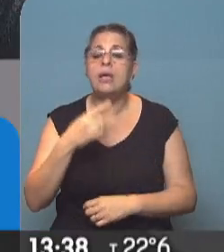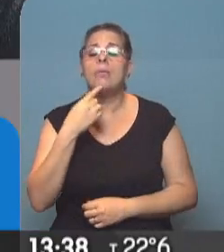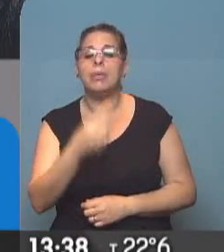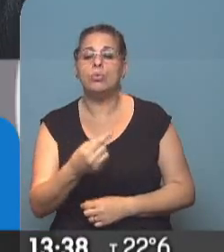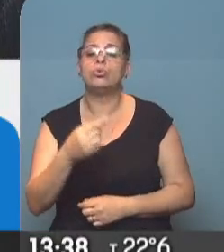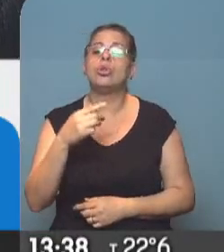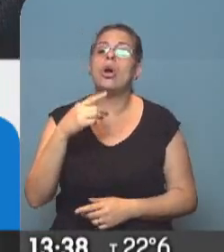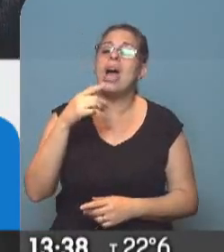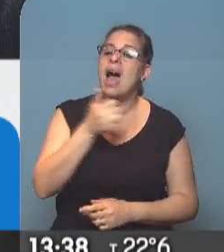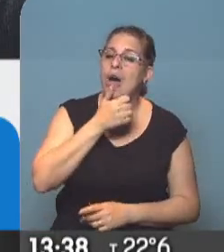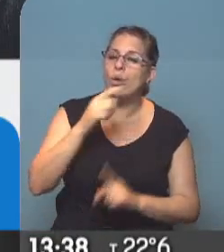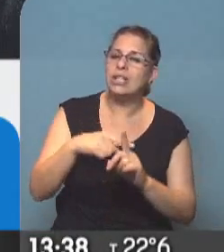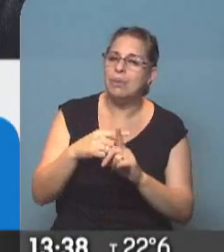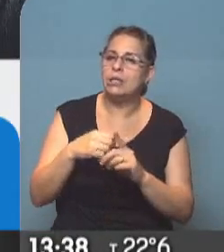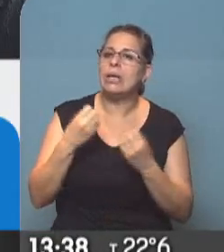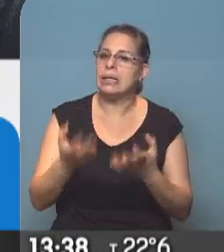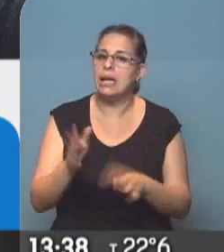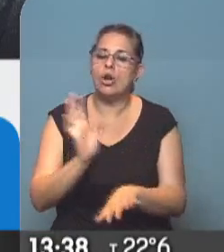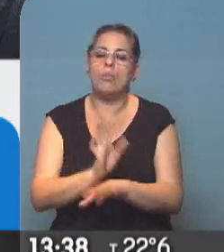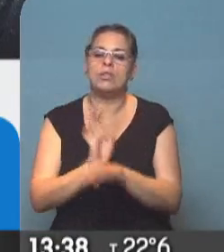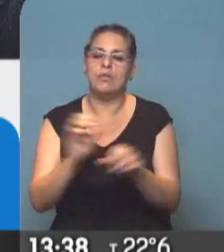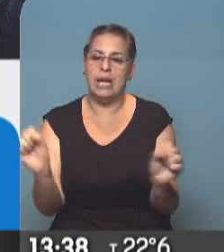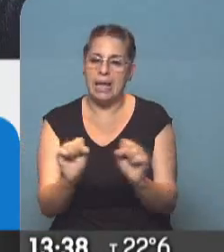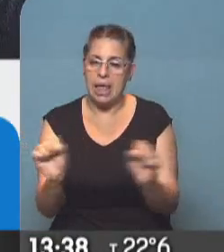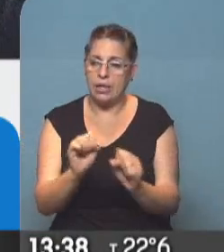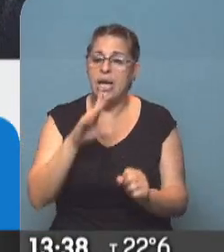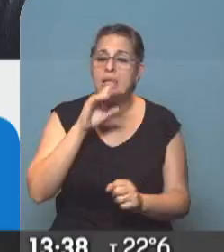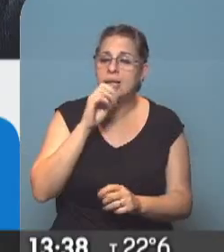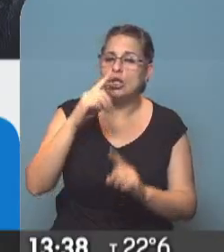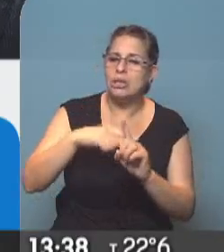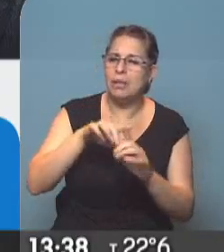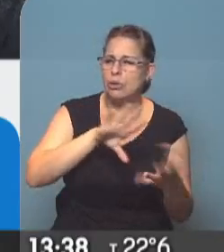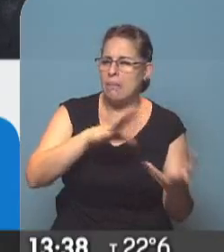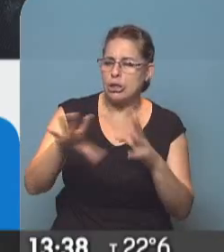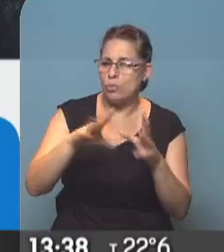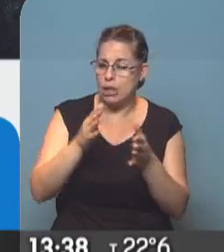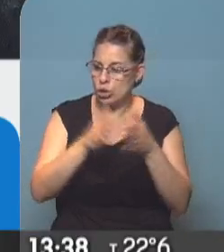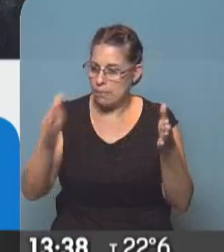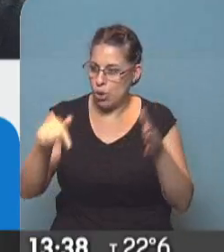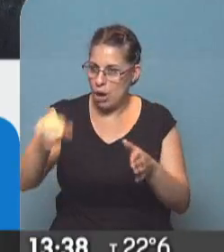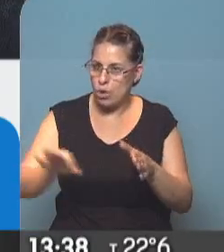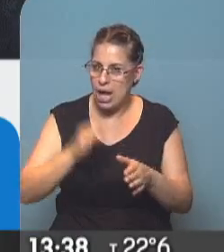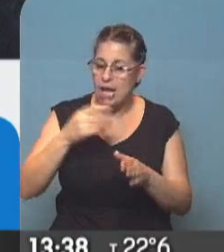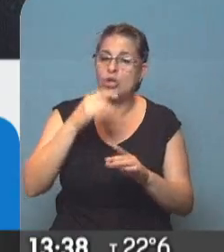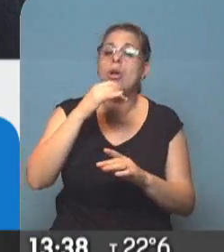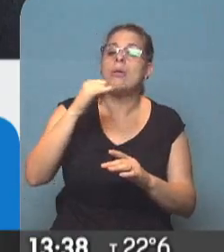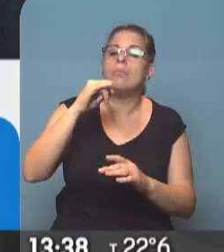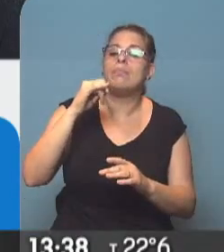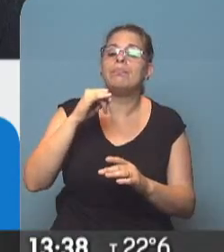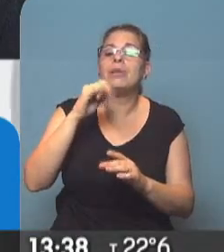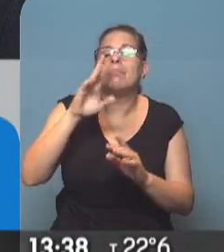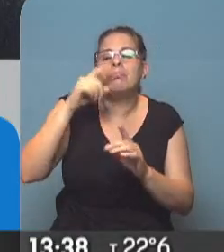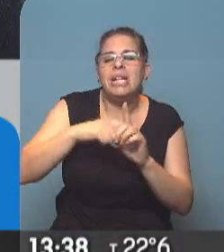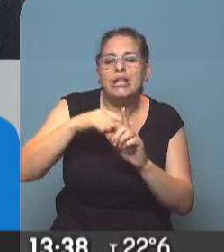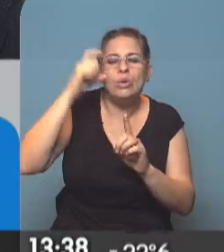juega? Bueno, es como una heladera. Si estamos hablando de un río que tiene una temperatura promedio en esta época del año de menos de 10 grados, va a funcionar como